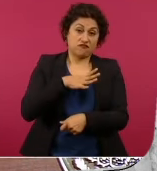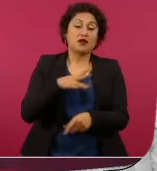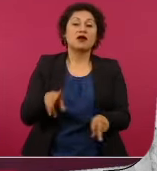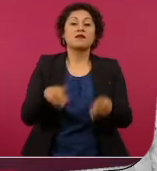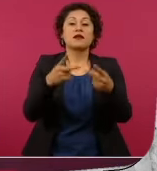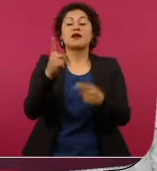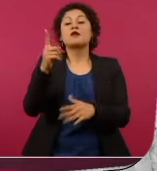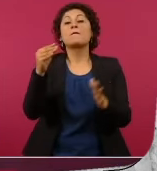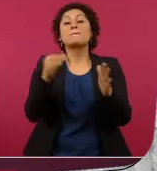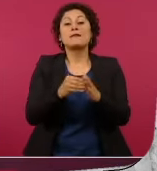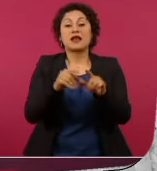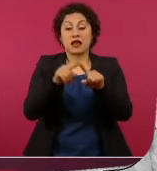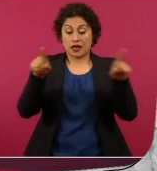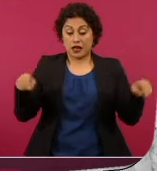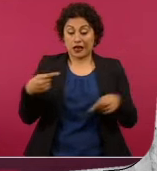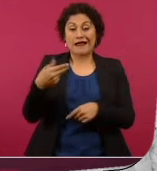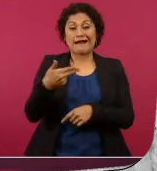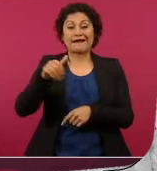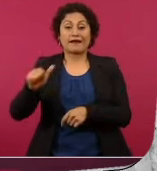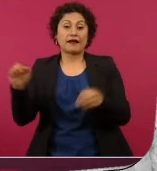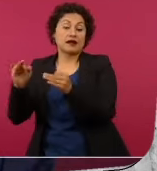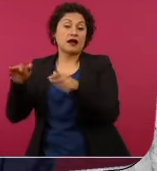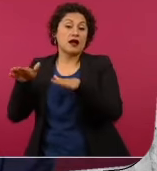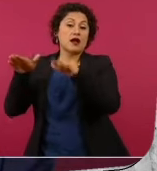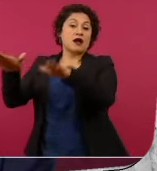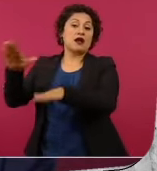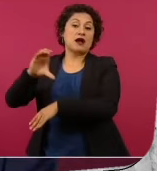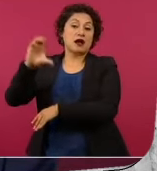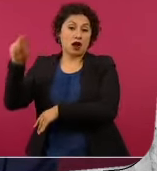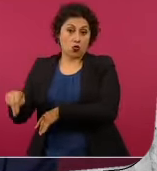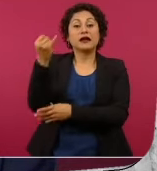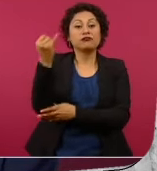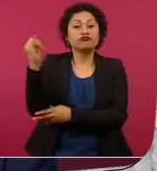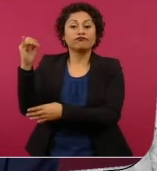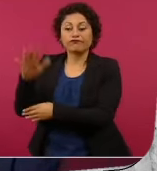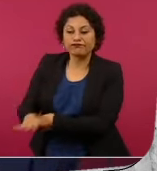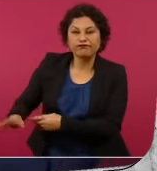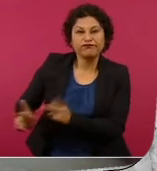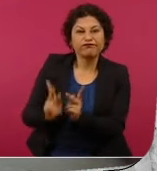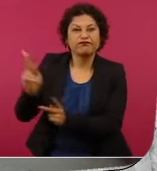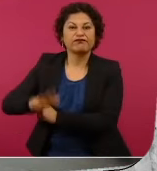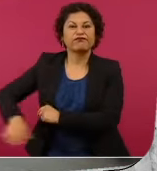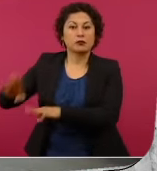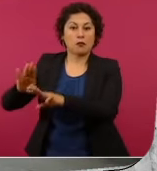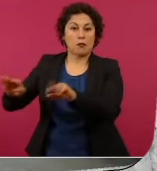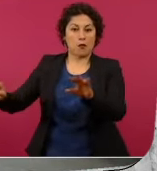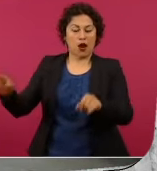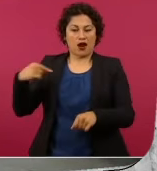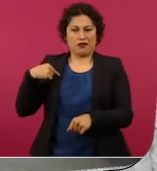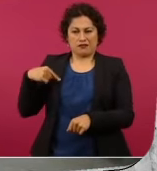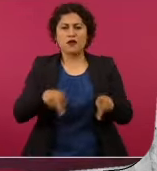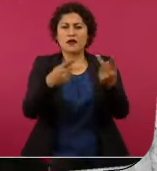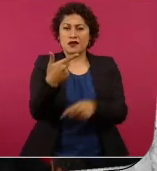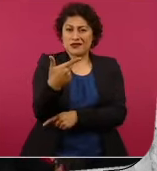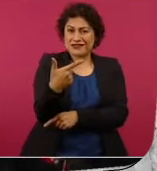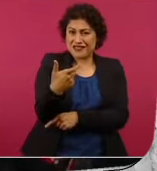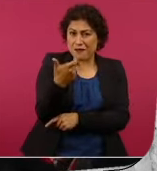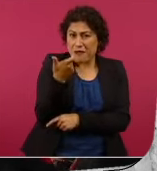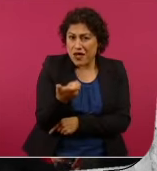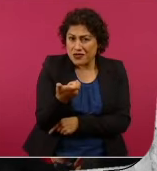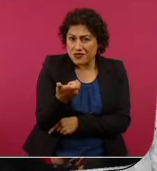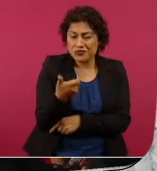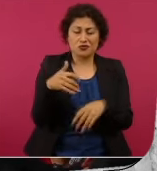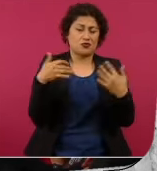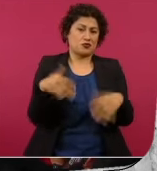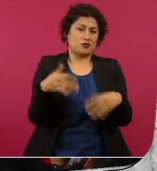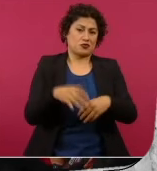1,000 hectáreas cerca del aeropuerto de Cancún, de manglares, que eran de Fonatur, creo que a 7 pesos el metro cuadrado. Por eso vamos a